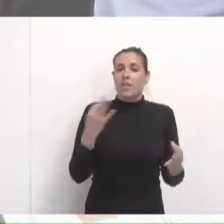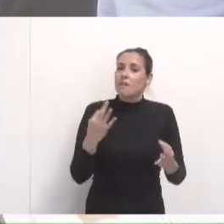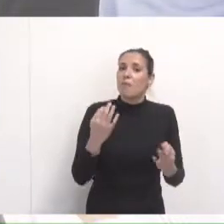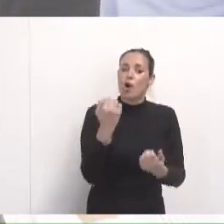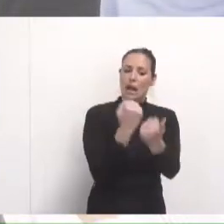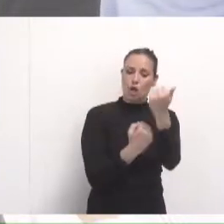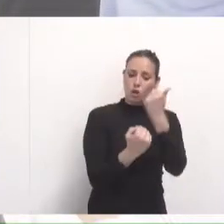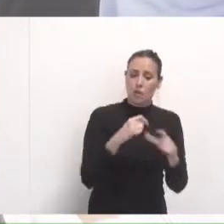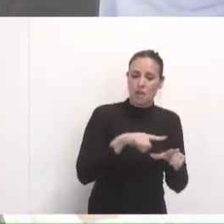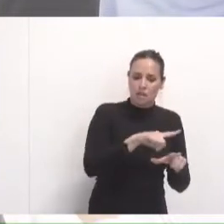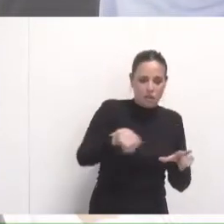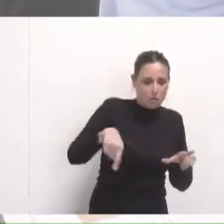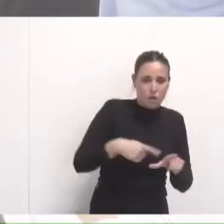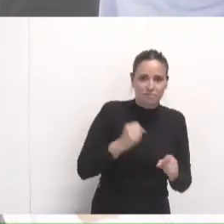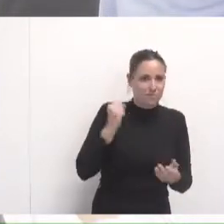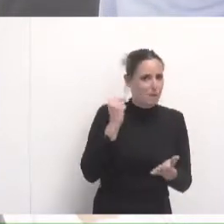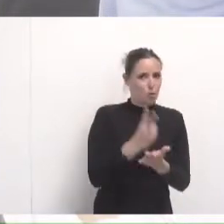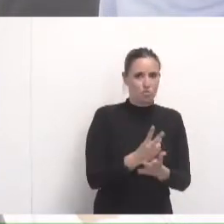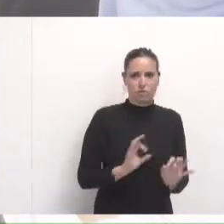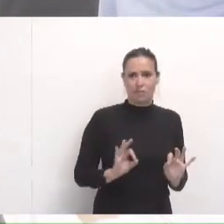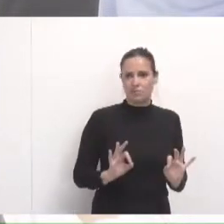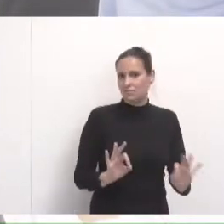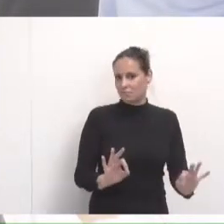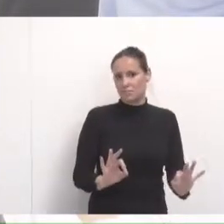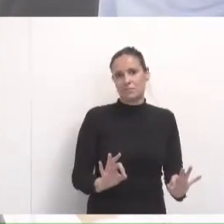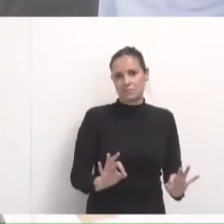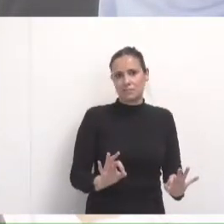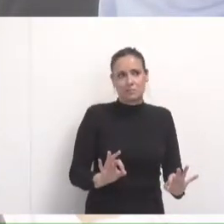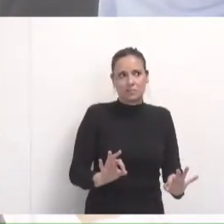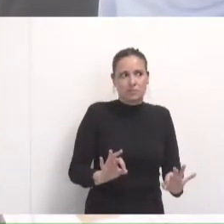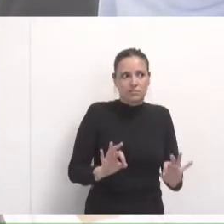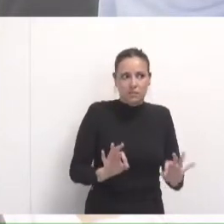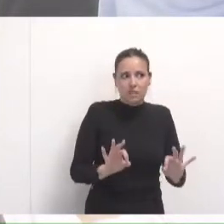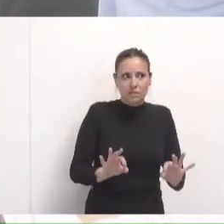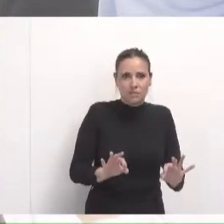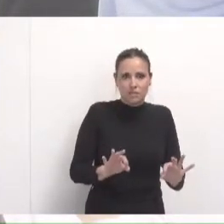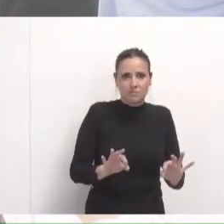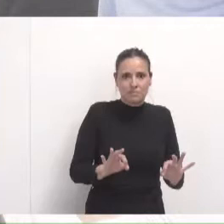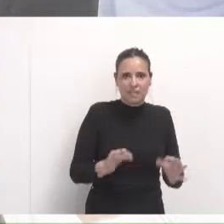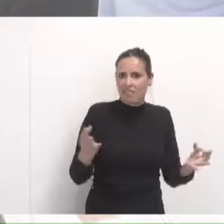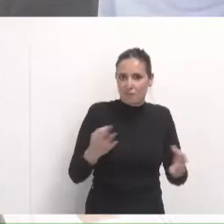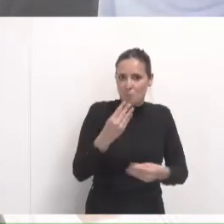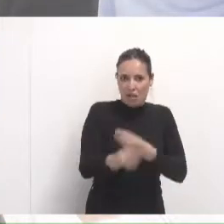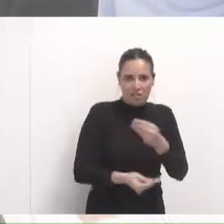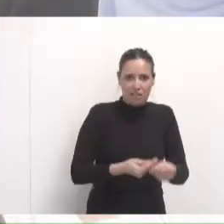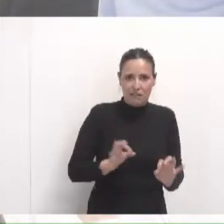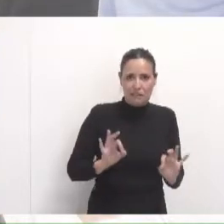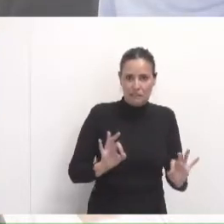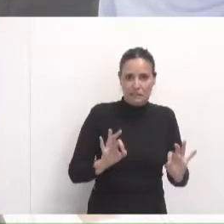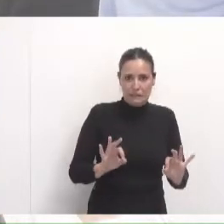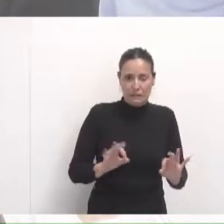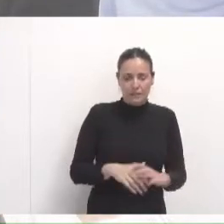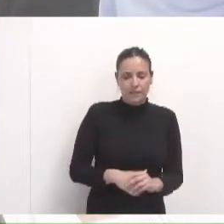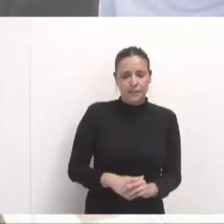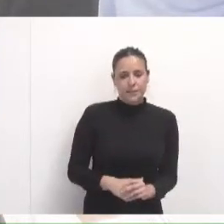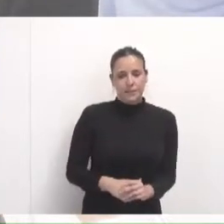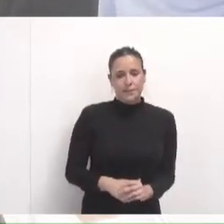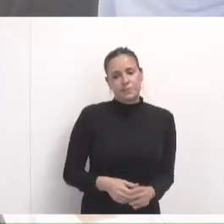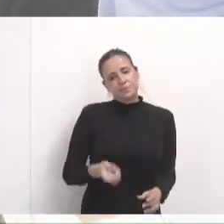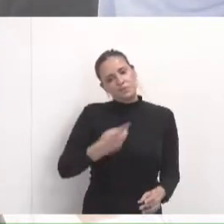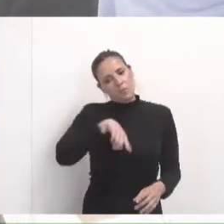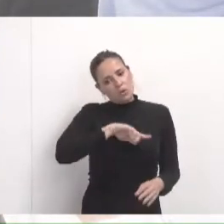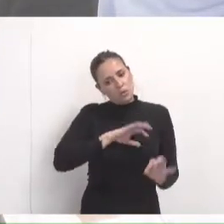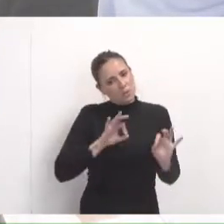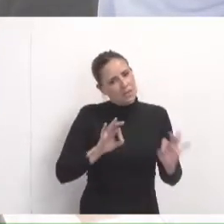circular y nosotros entendemos que ese es el camino. Nosotros en el caso de agricultura, en este